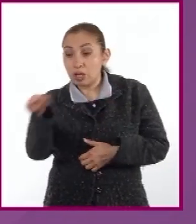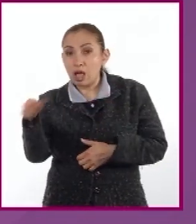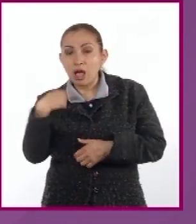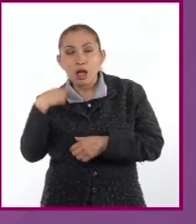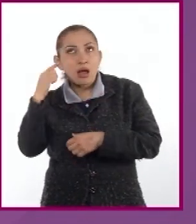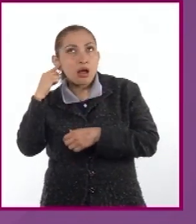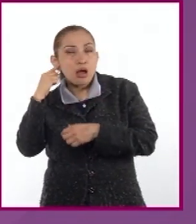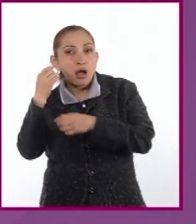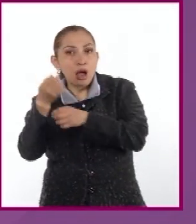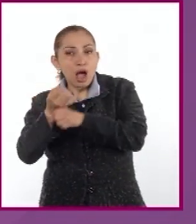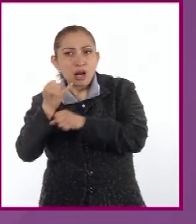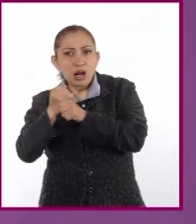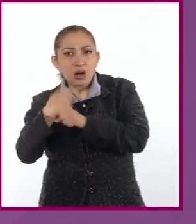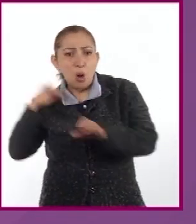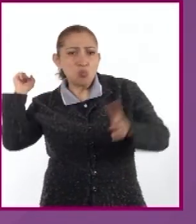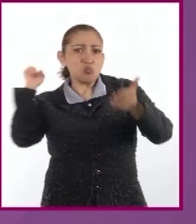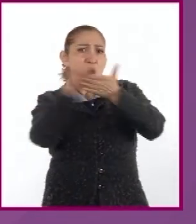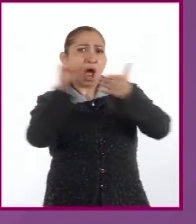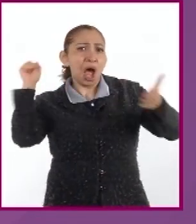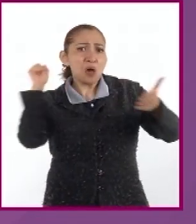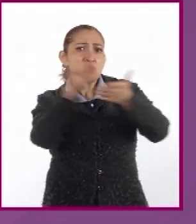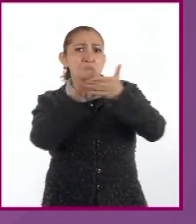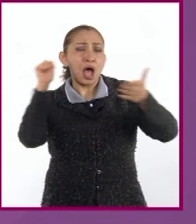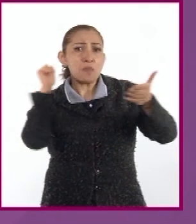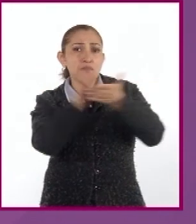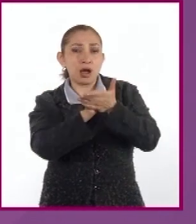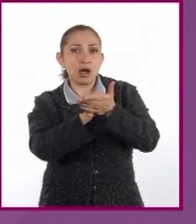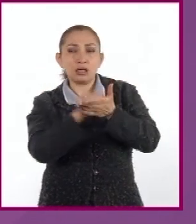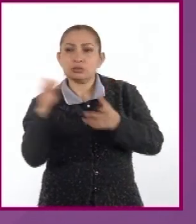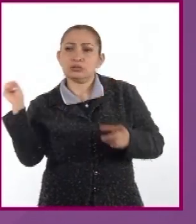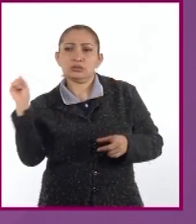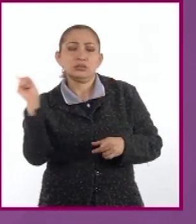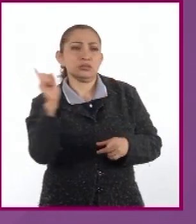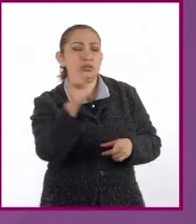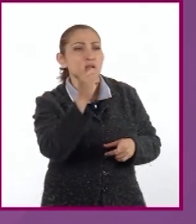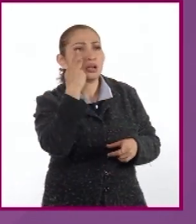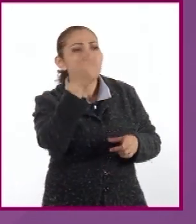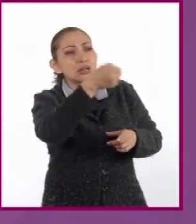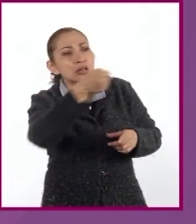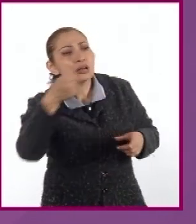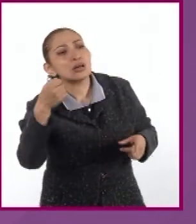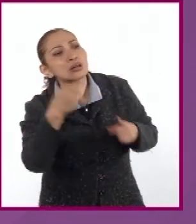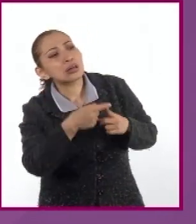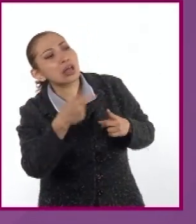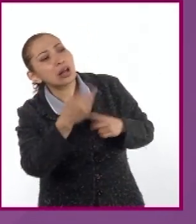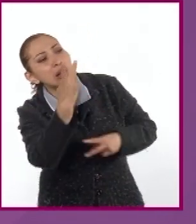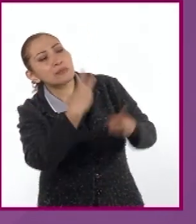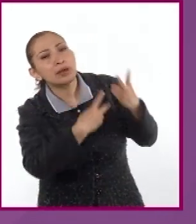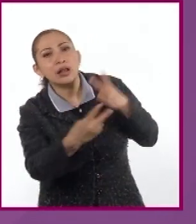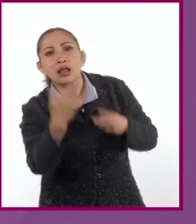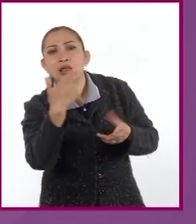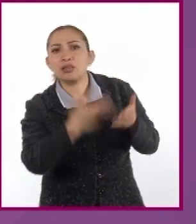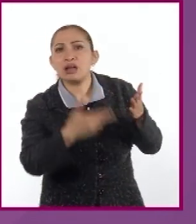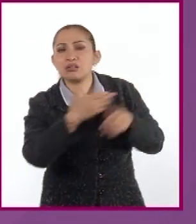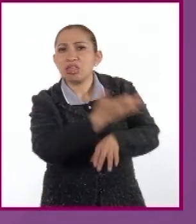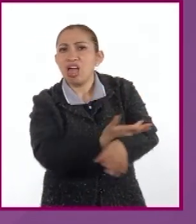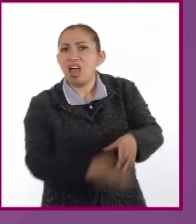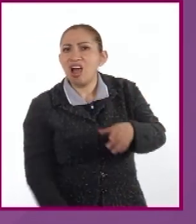escuchó fuertes golpes en su puerta y se apresuró a ver quién podía acudir a su taller tan